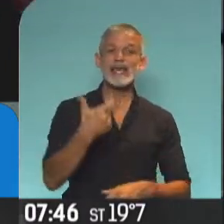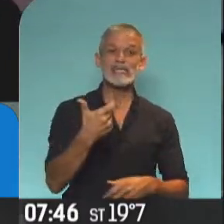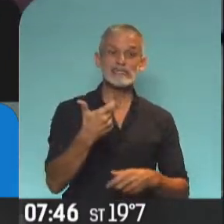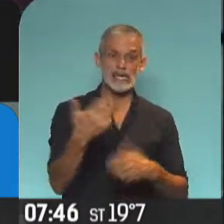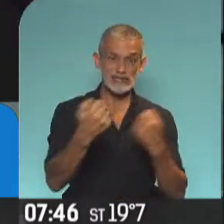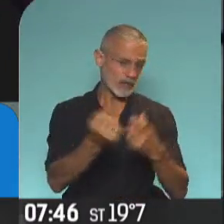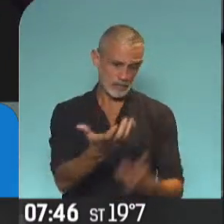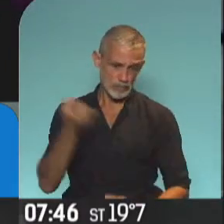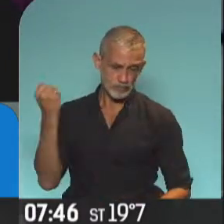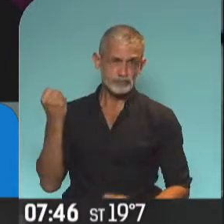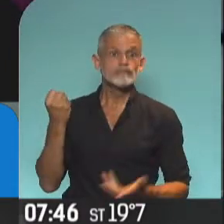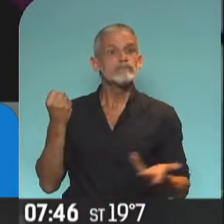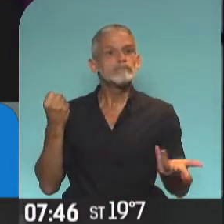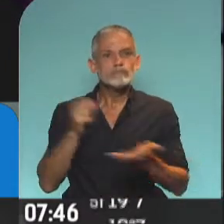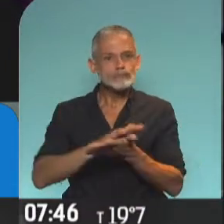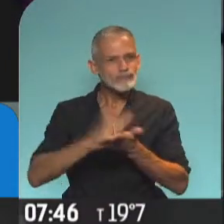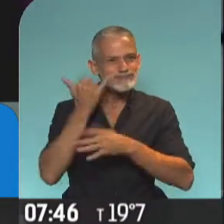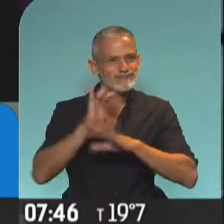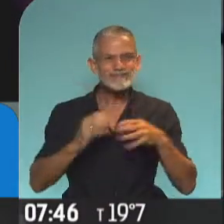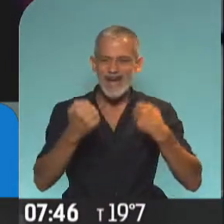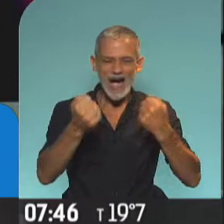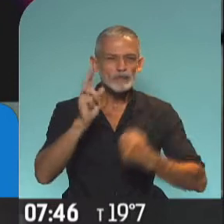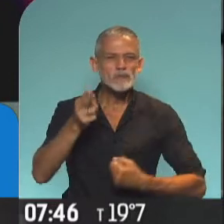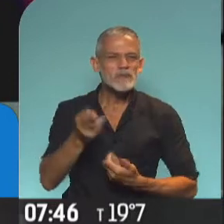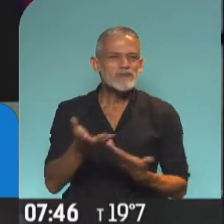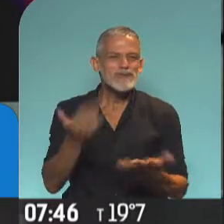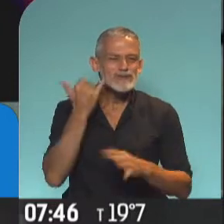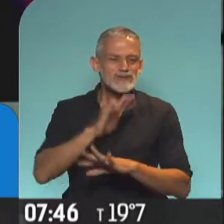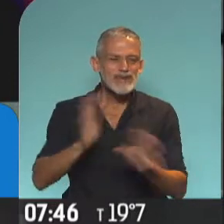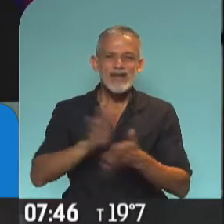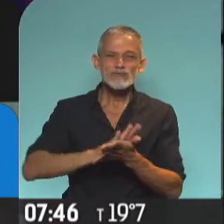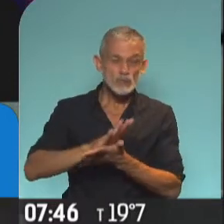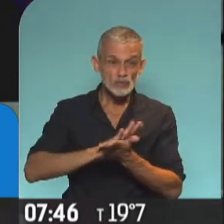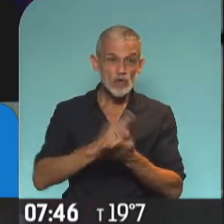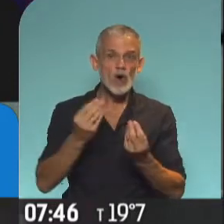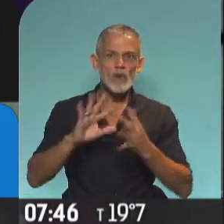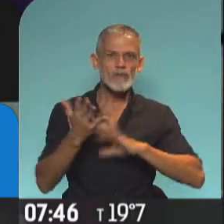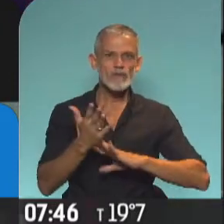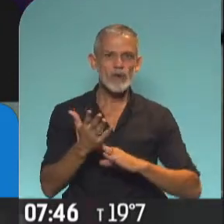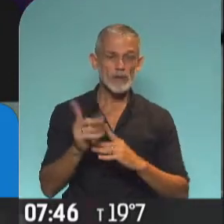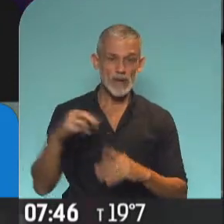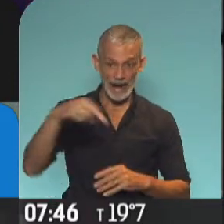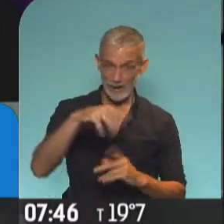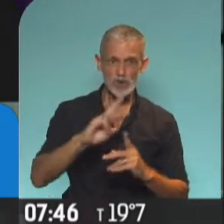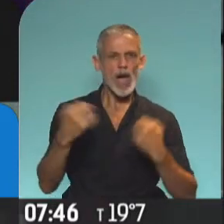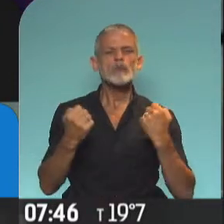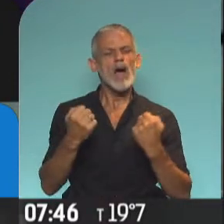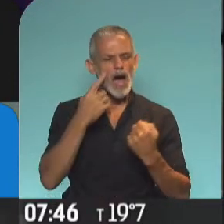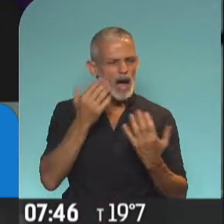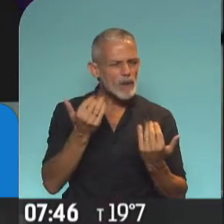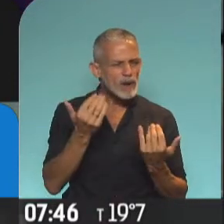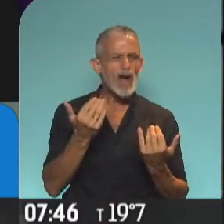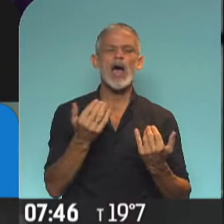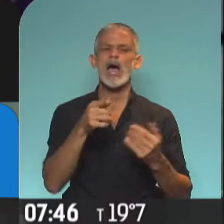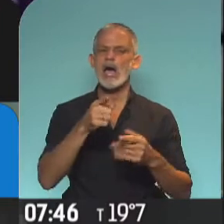es decir le dio una respuesta que respondía a ese caso concreto a cómo se estaba ejerciendo violencia no pero es escuchar los relatos de las víctimas